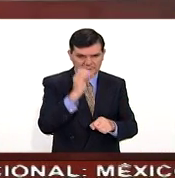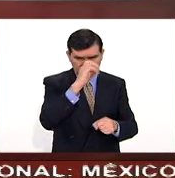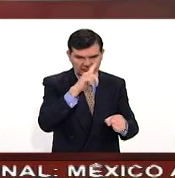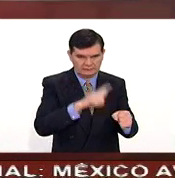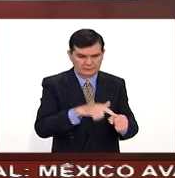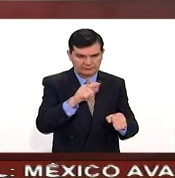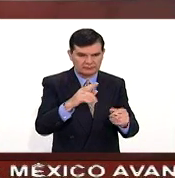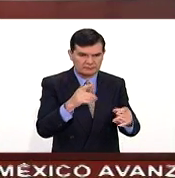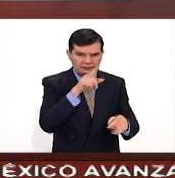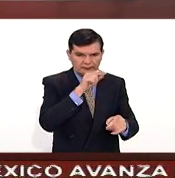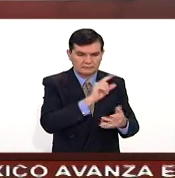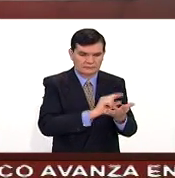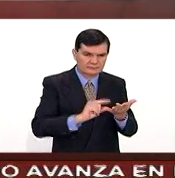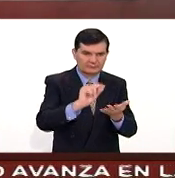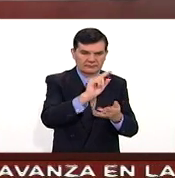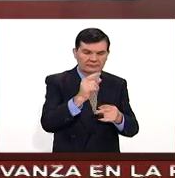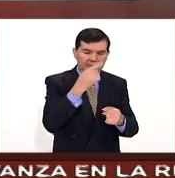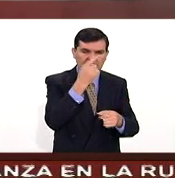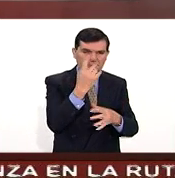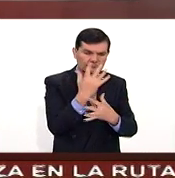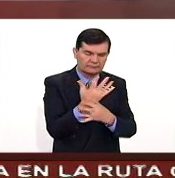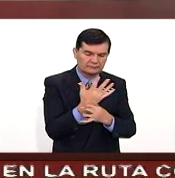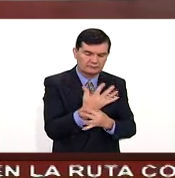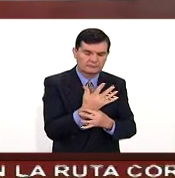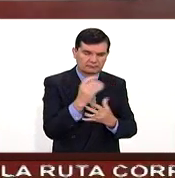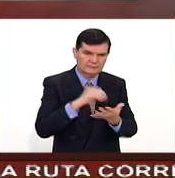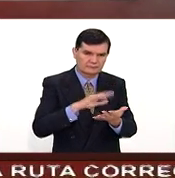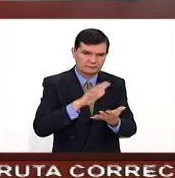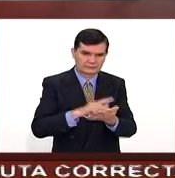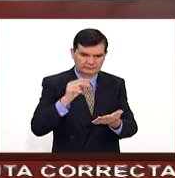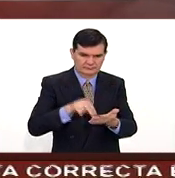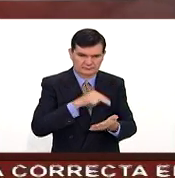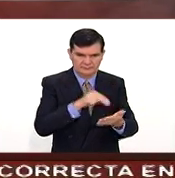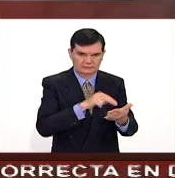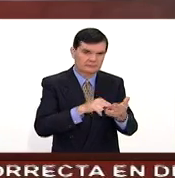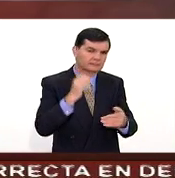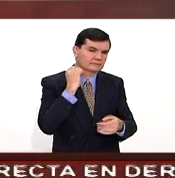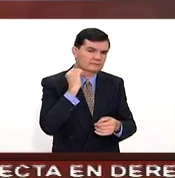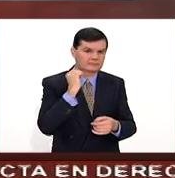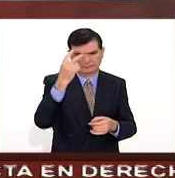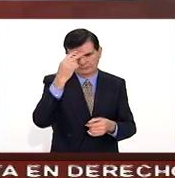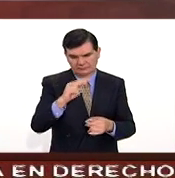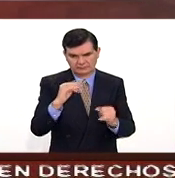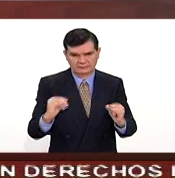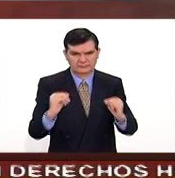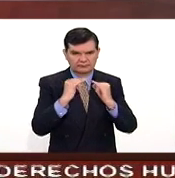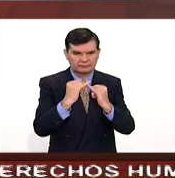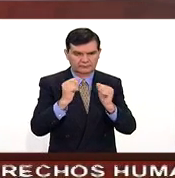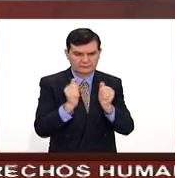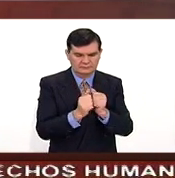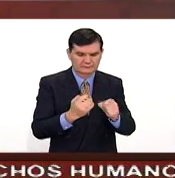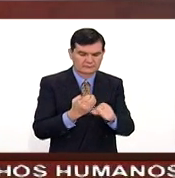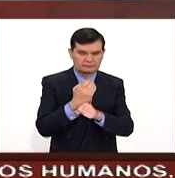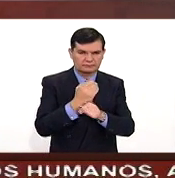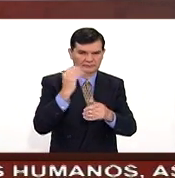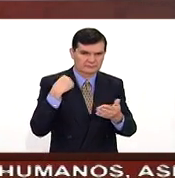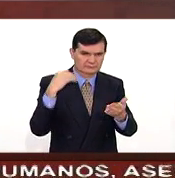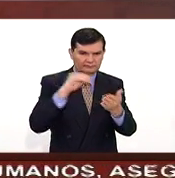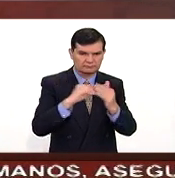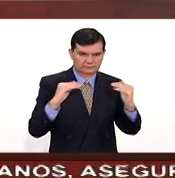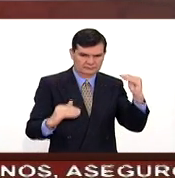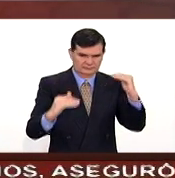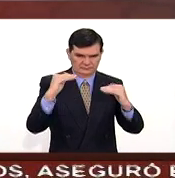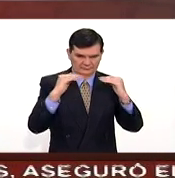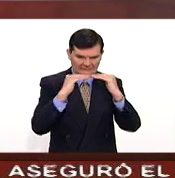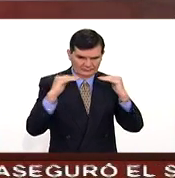Cultura. En su cuenta de Twitter escribió que, de ser aprobada por el Senado, México tendrá una institución de Estado a la altura de lo